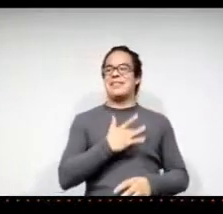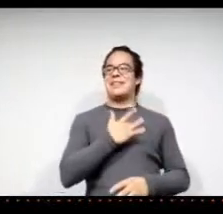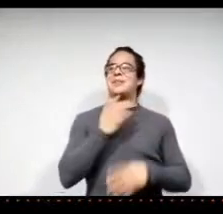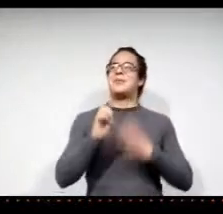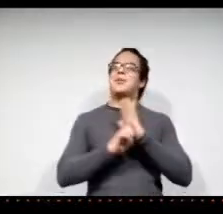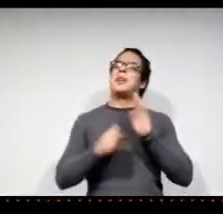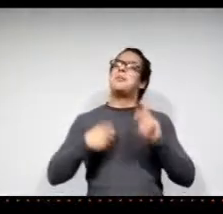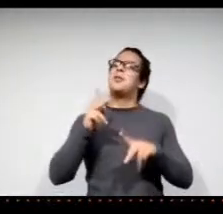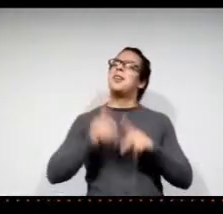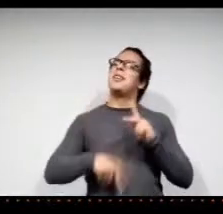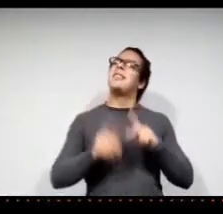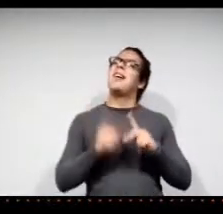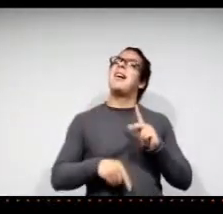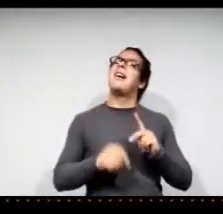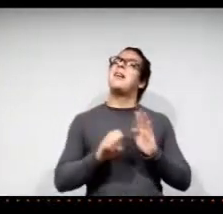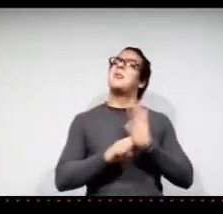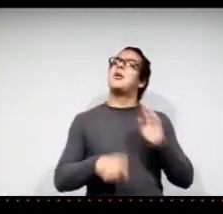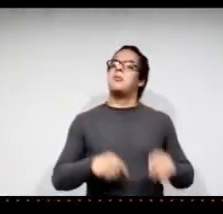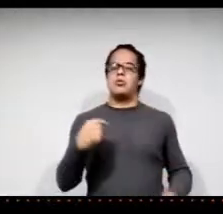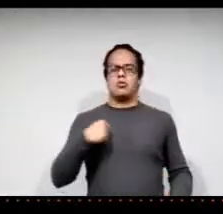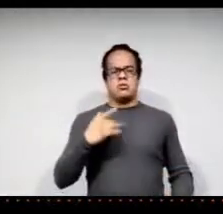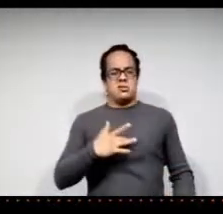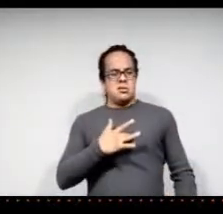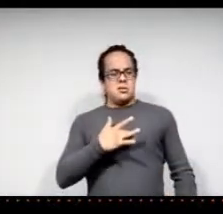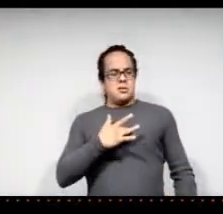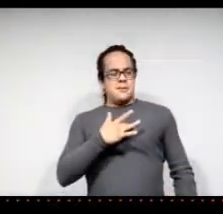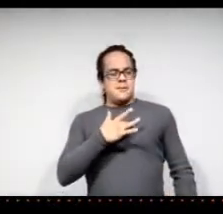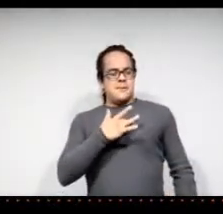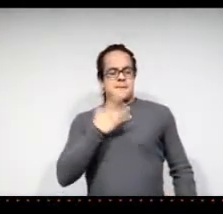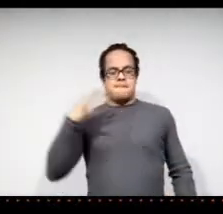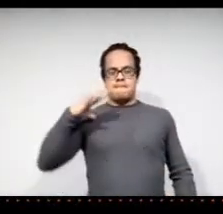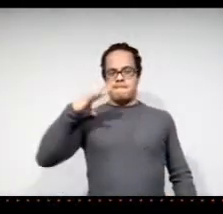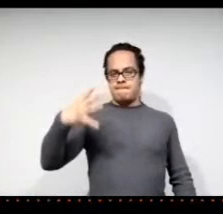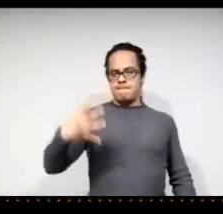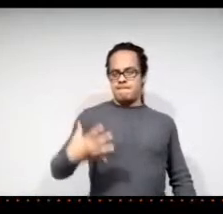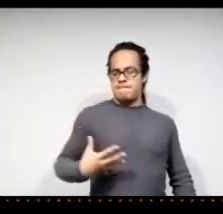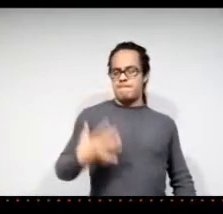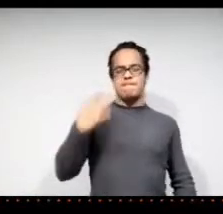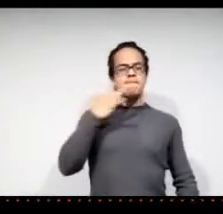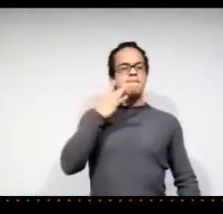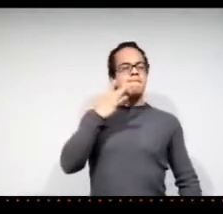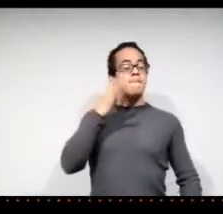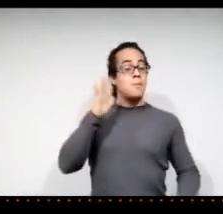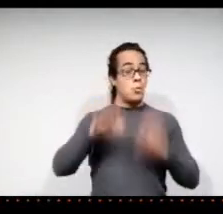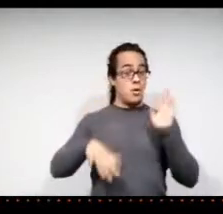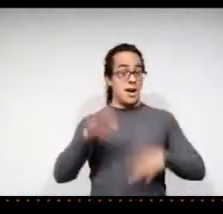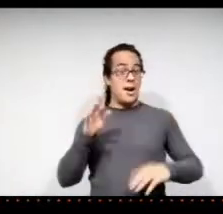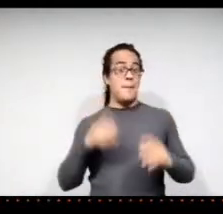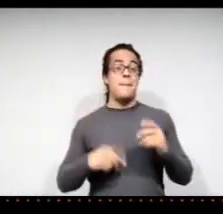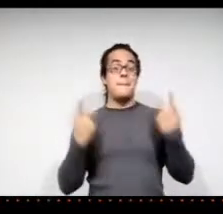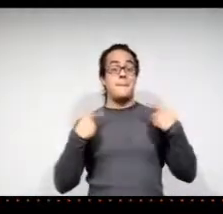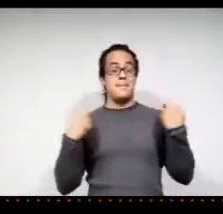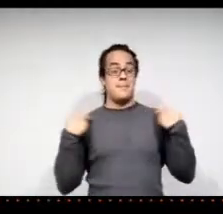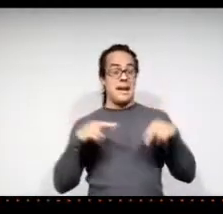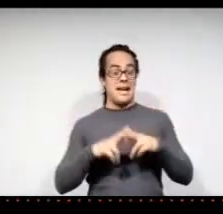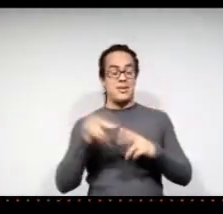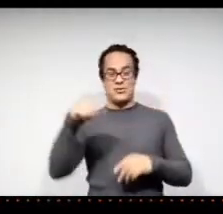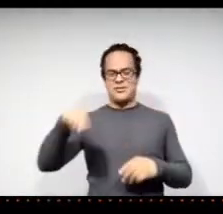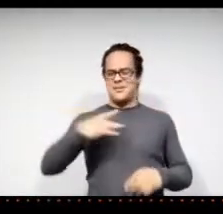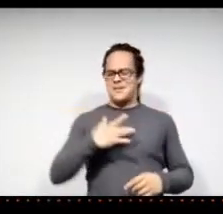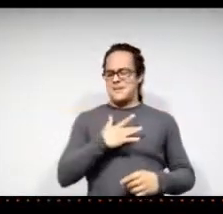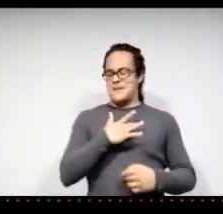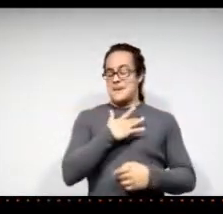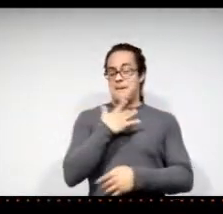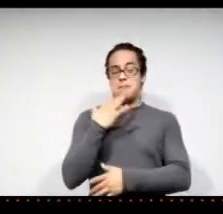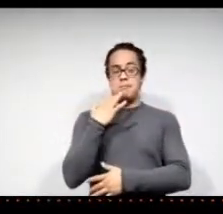atrás la soberbia, porque los académicos tendemos a ser muy soberbios. Y no es por generalizar,